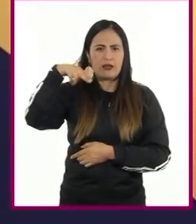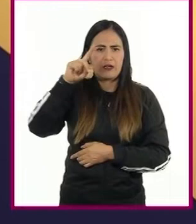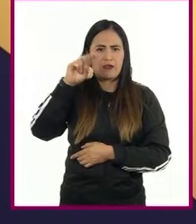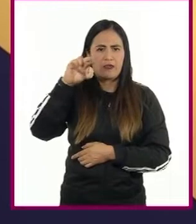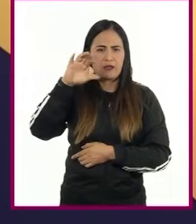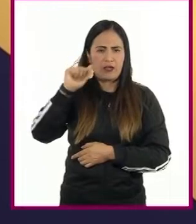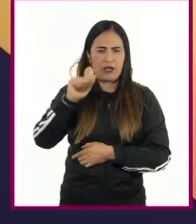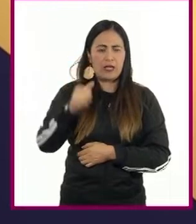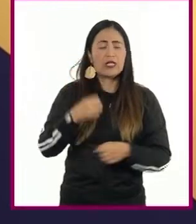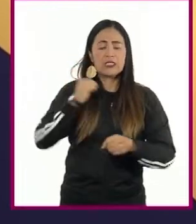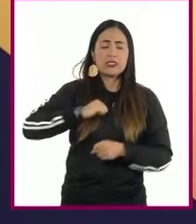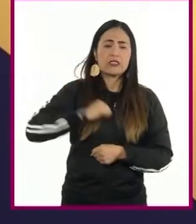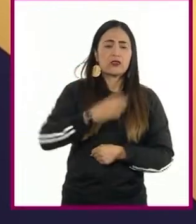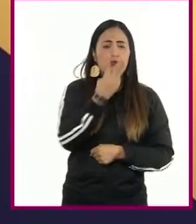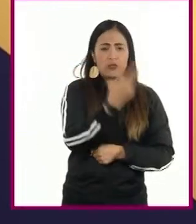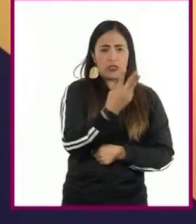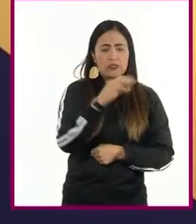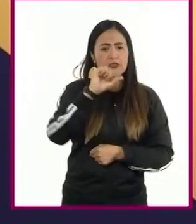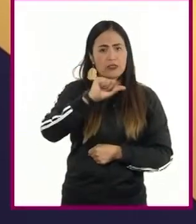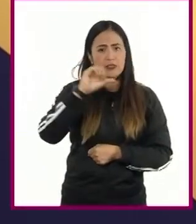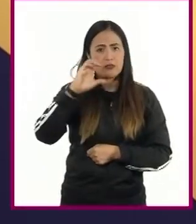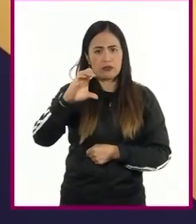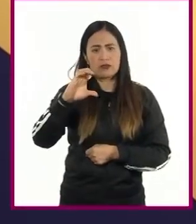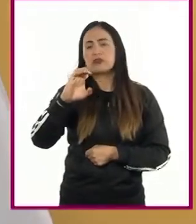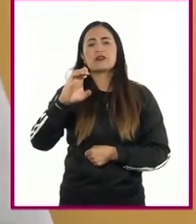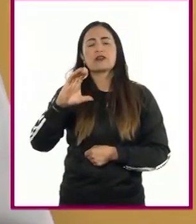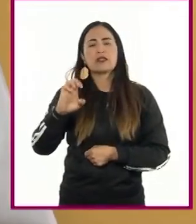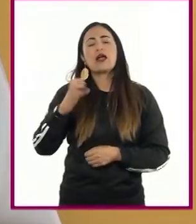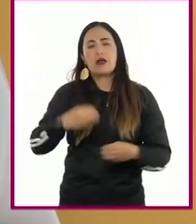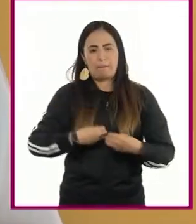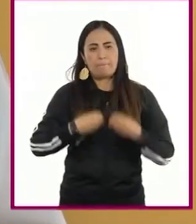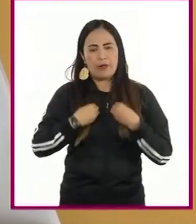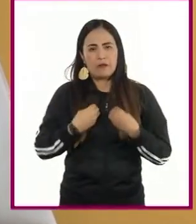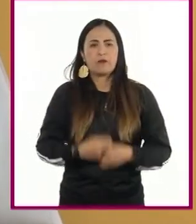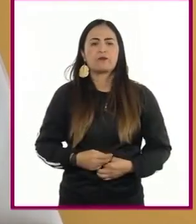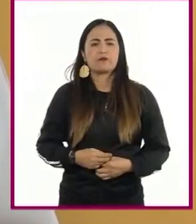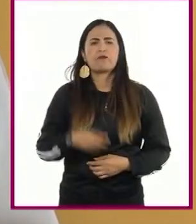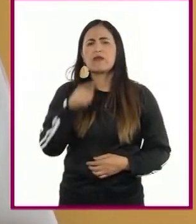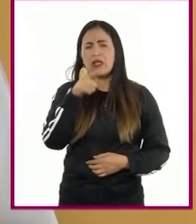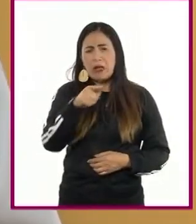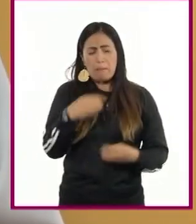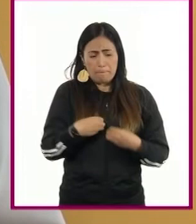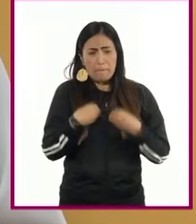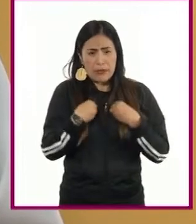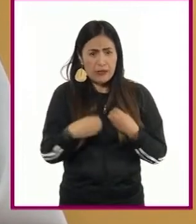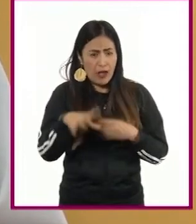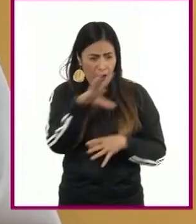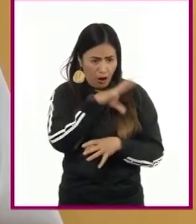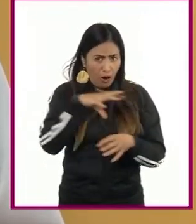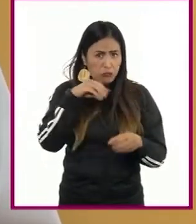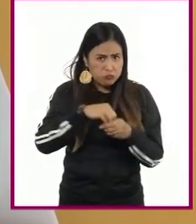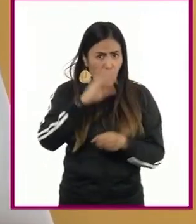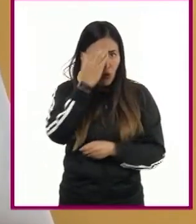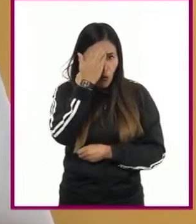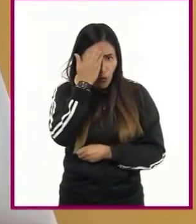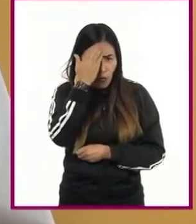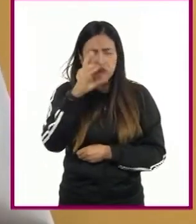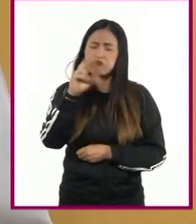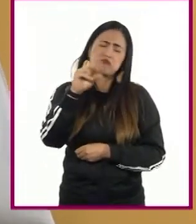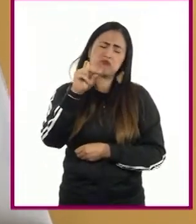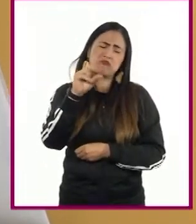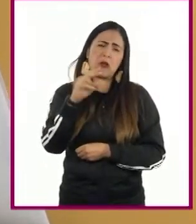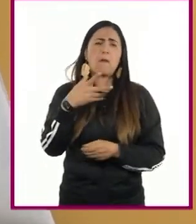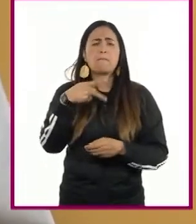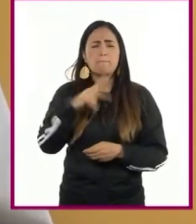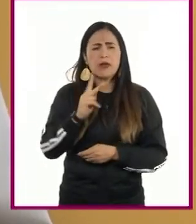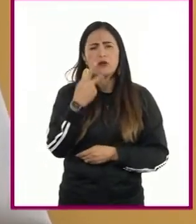antes de nuestra era. Probablemente fue griego. De él sabemos muy poco, pero a través de algunos de sus escritos